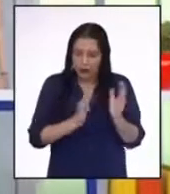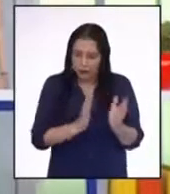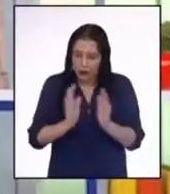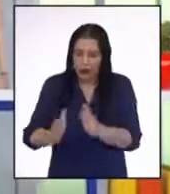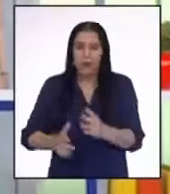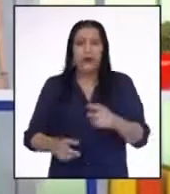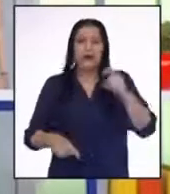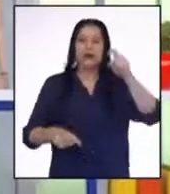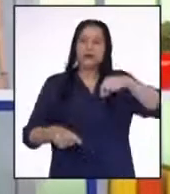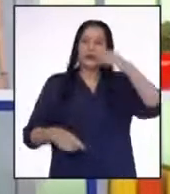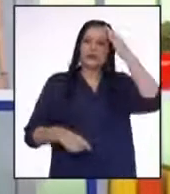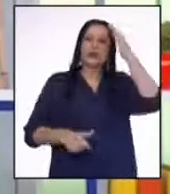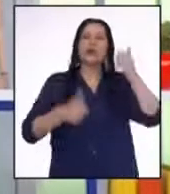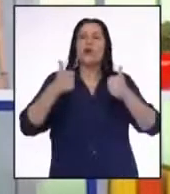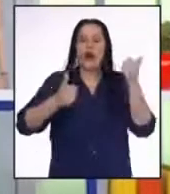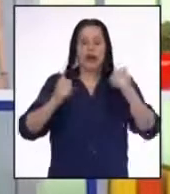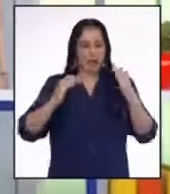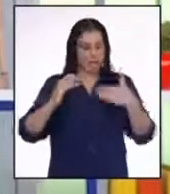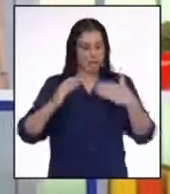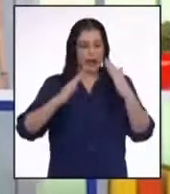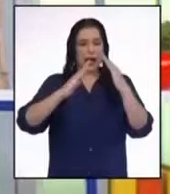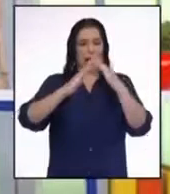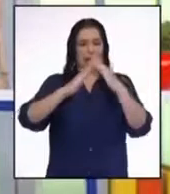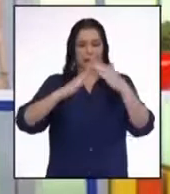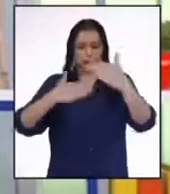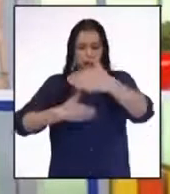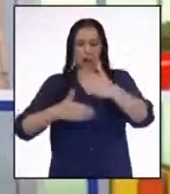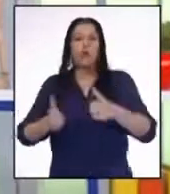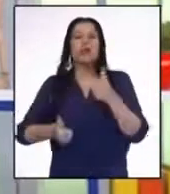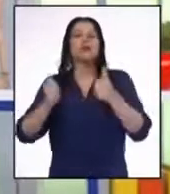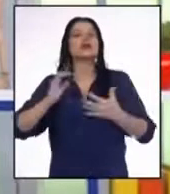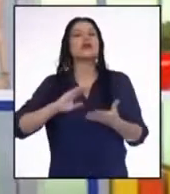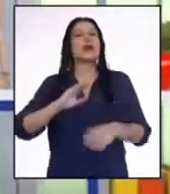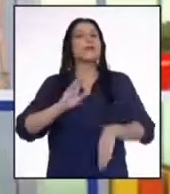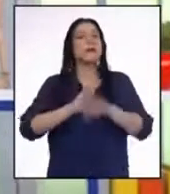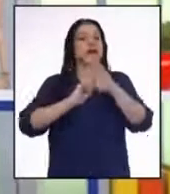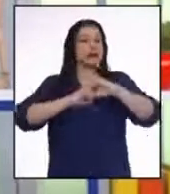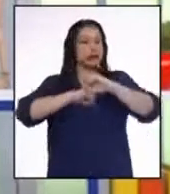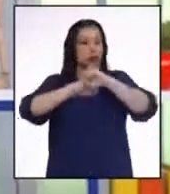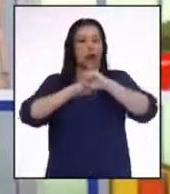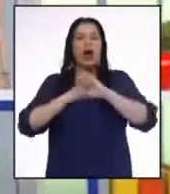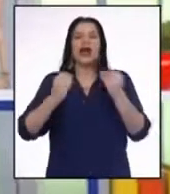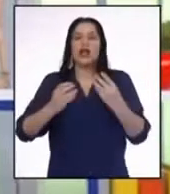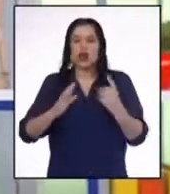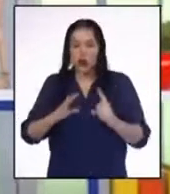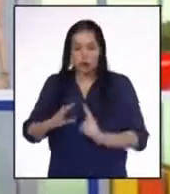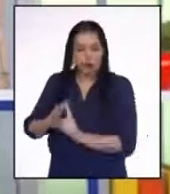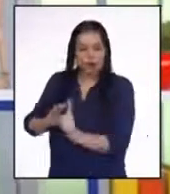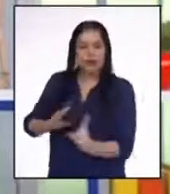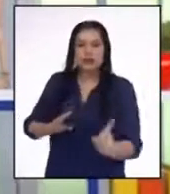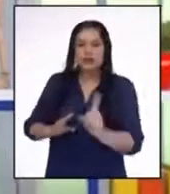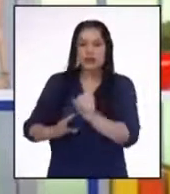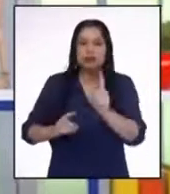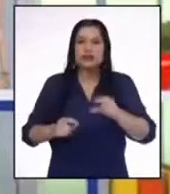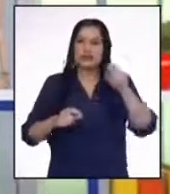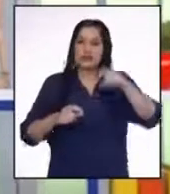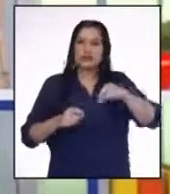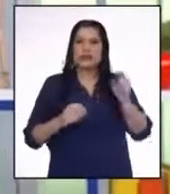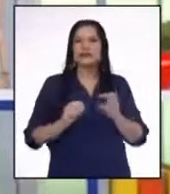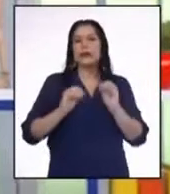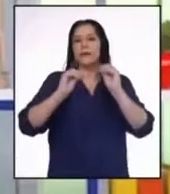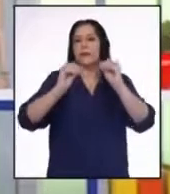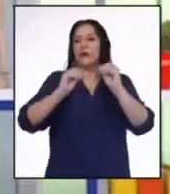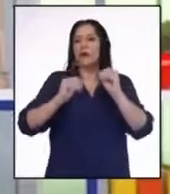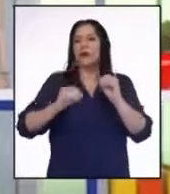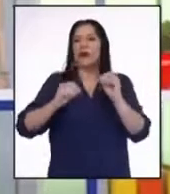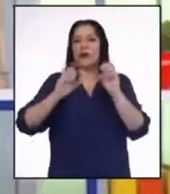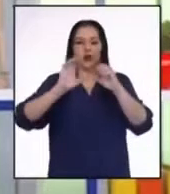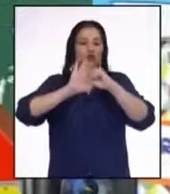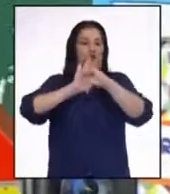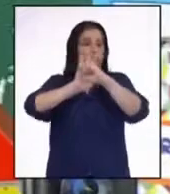de nuestras casas son las más seguras. Estas zonas y las rutas para llegar a ellas deben estar identificadas con